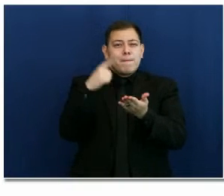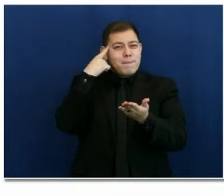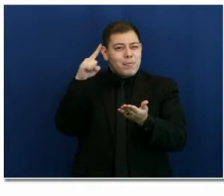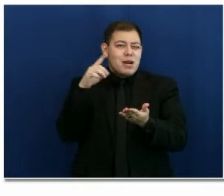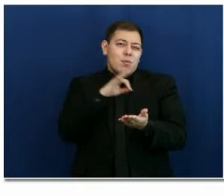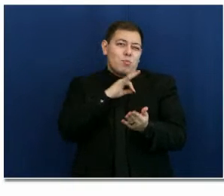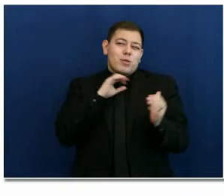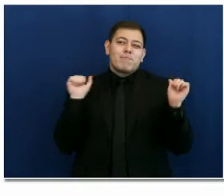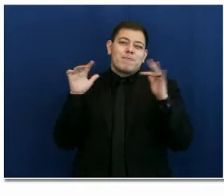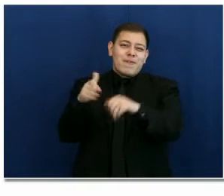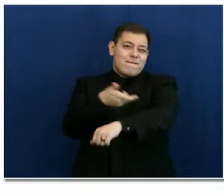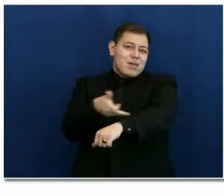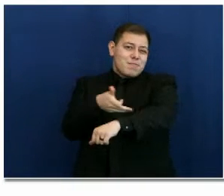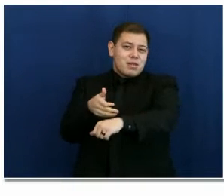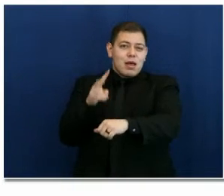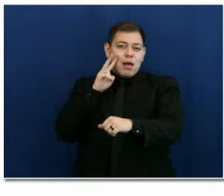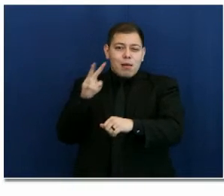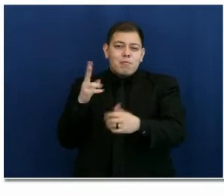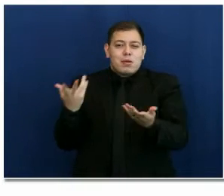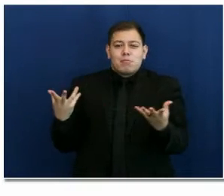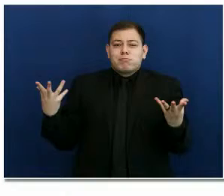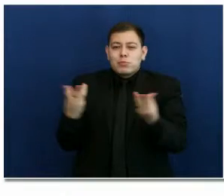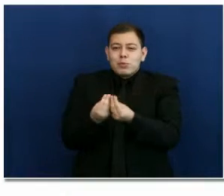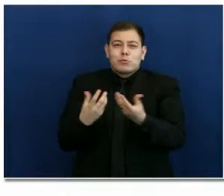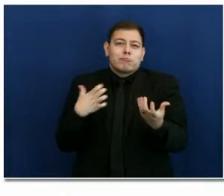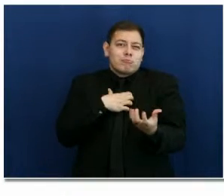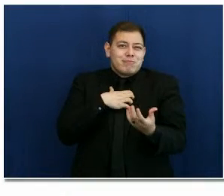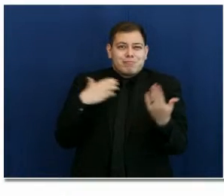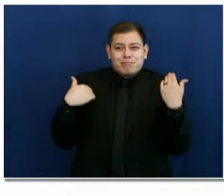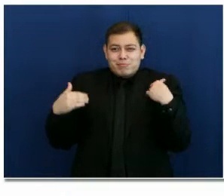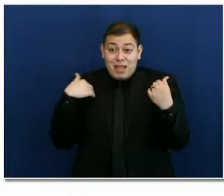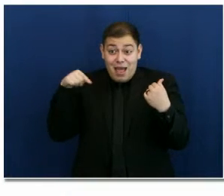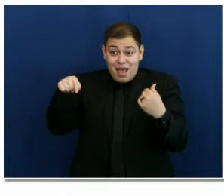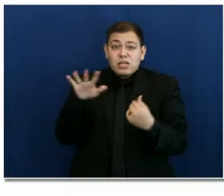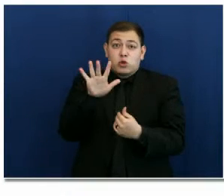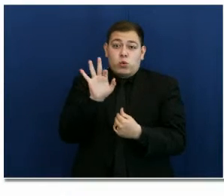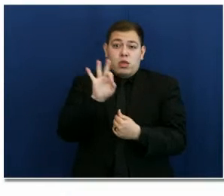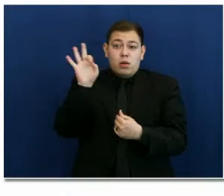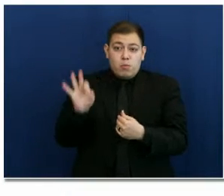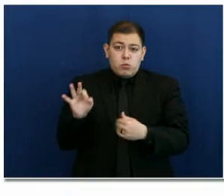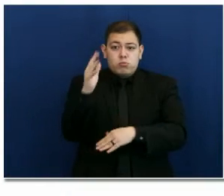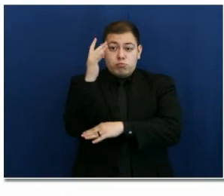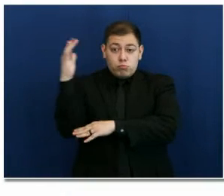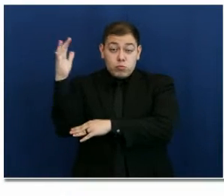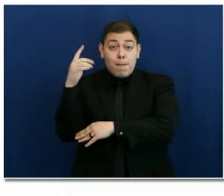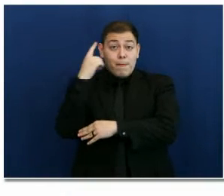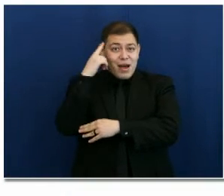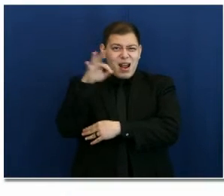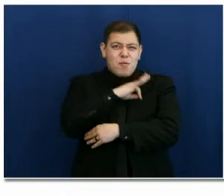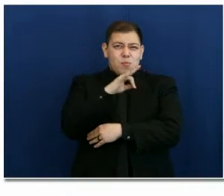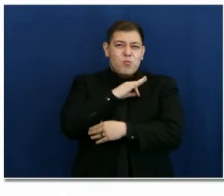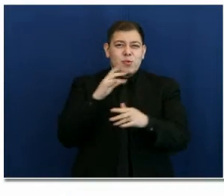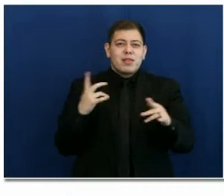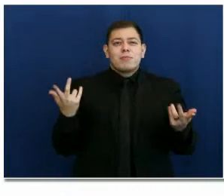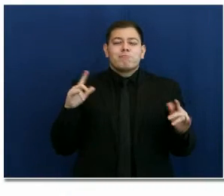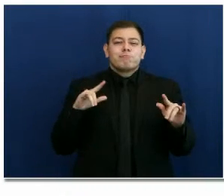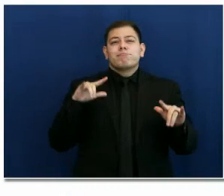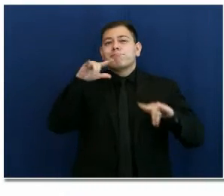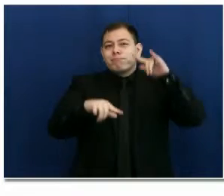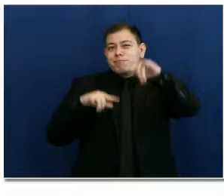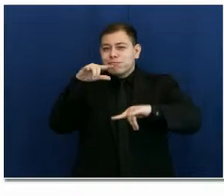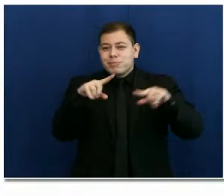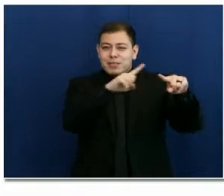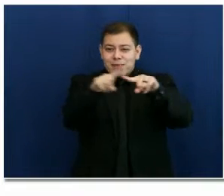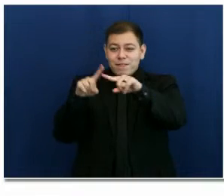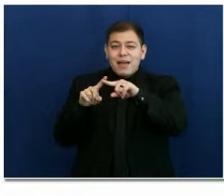donde están las familias está 50%, los parques estarían a 35%, y los parques donde hay cualquier tipo de